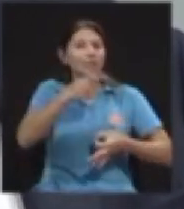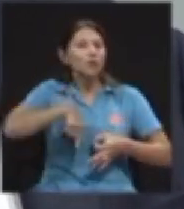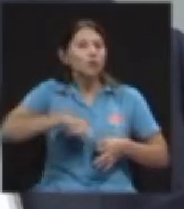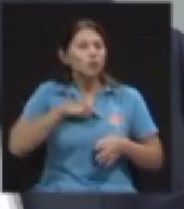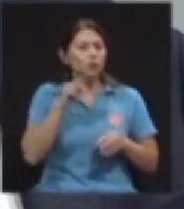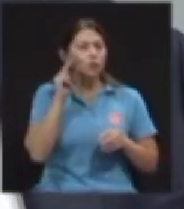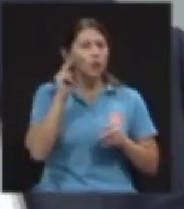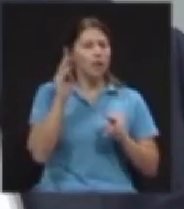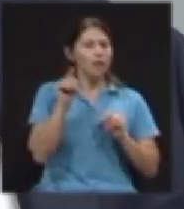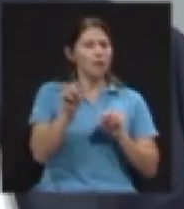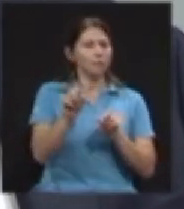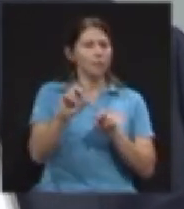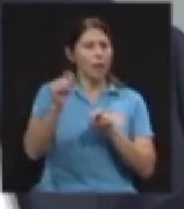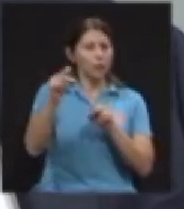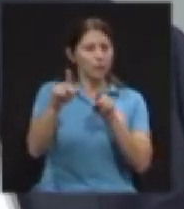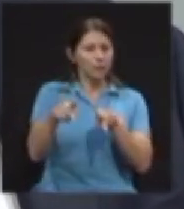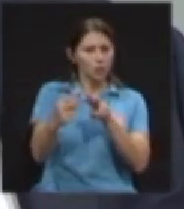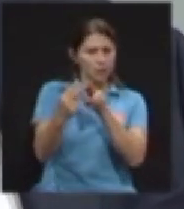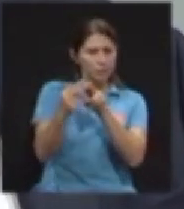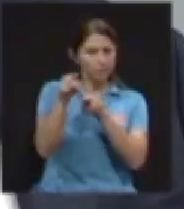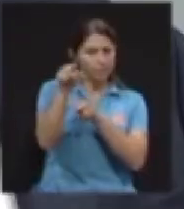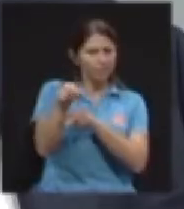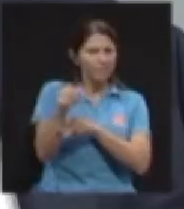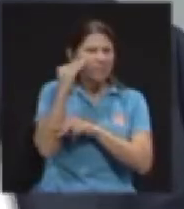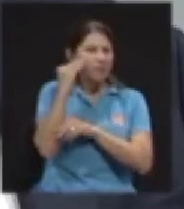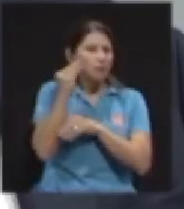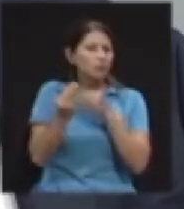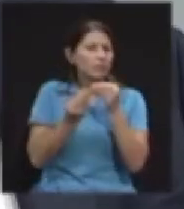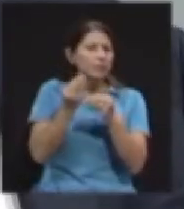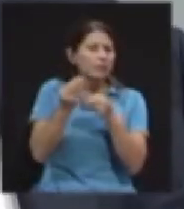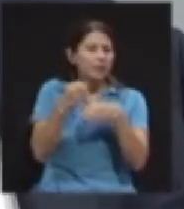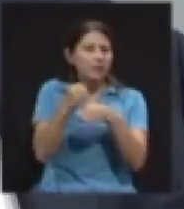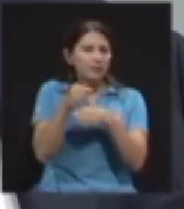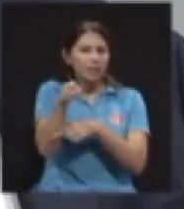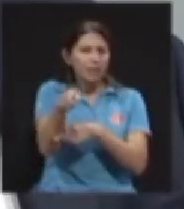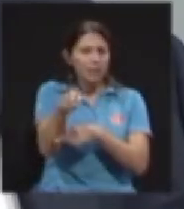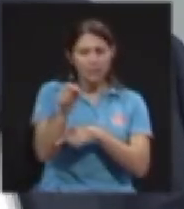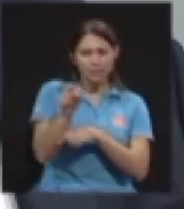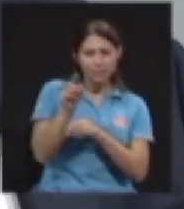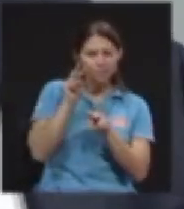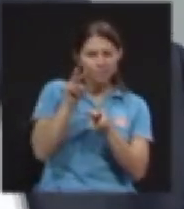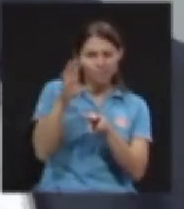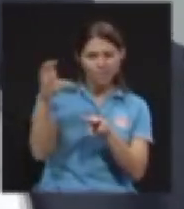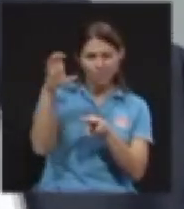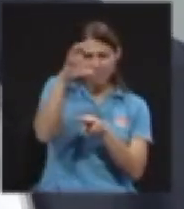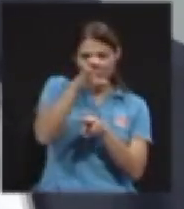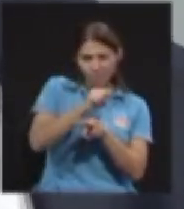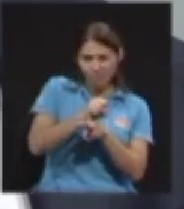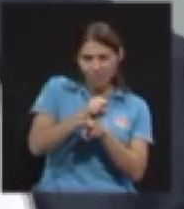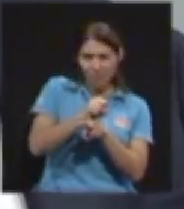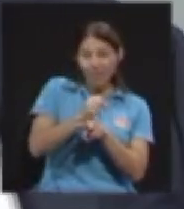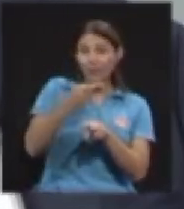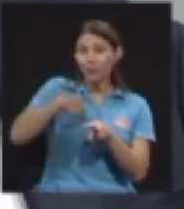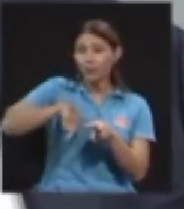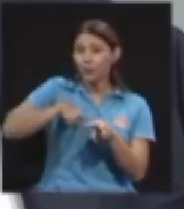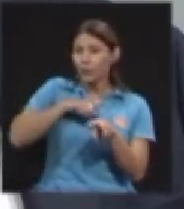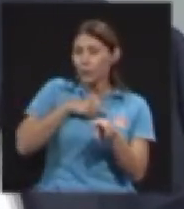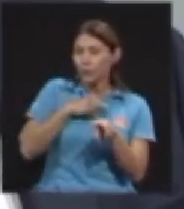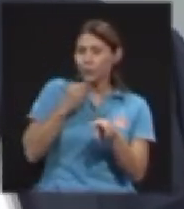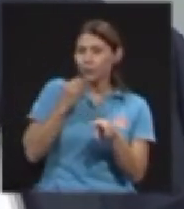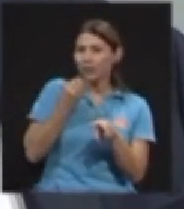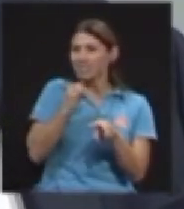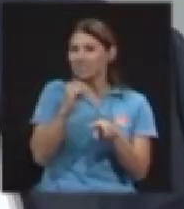comportar, digamos, nuestra contraparte, y podemos sacar ventaja de situaciones sobre las cuales, si no conociéramos de la teoría de juegos, estaremos